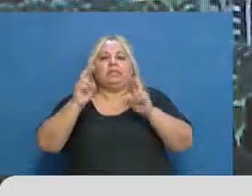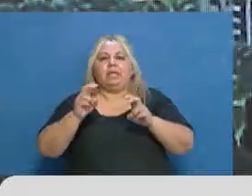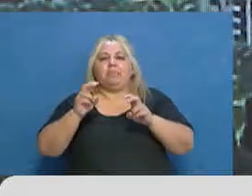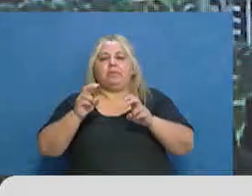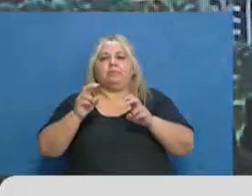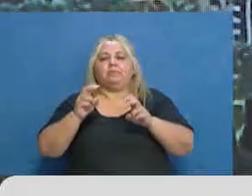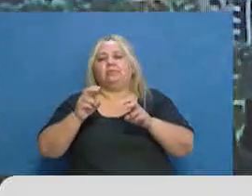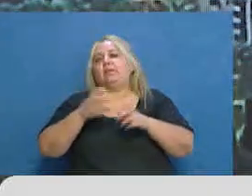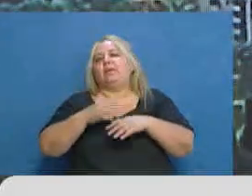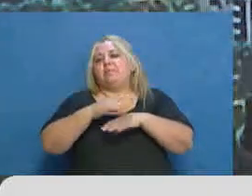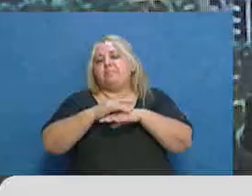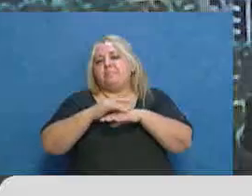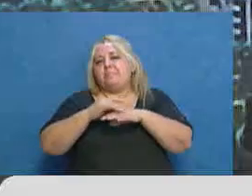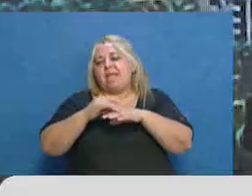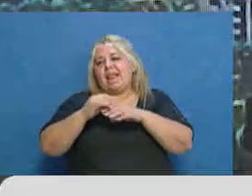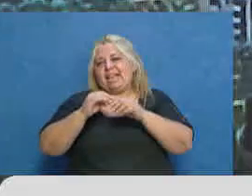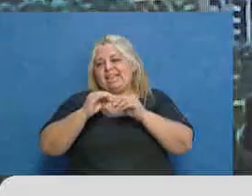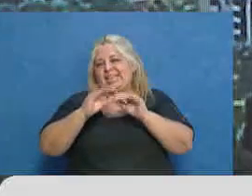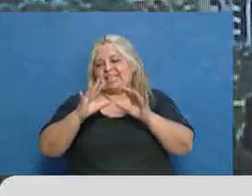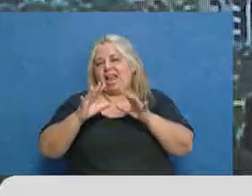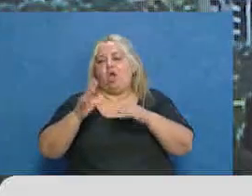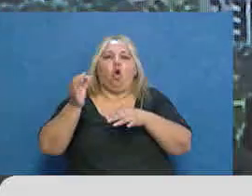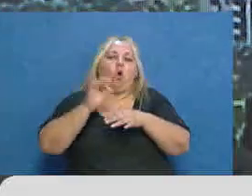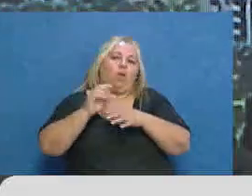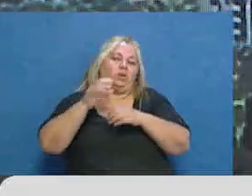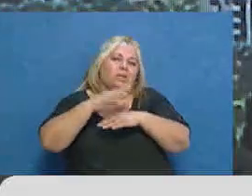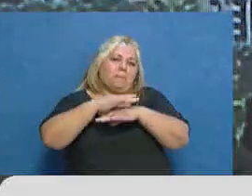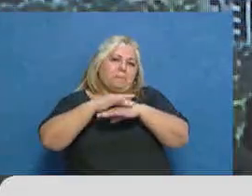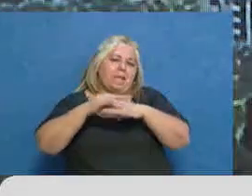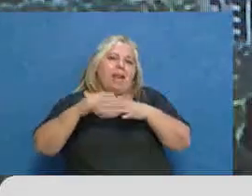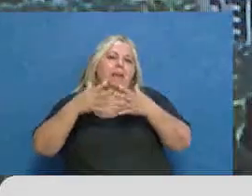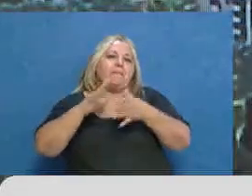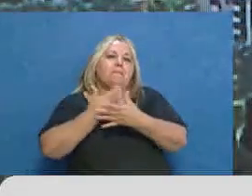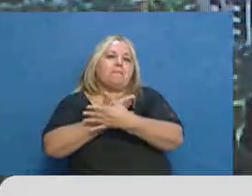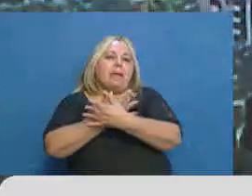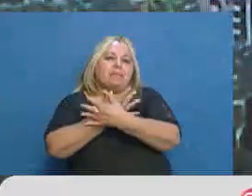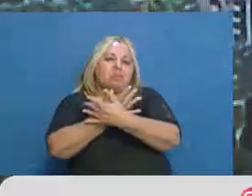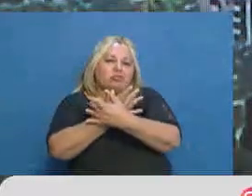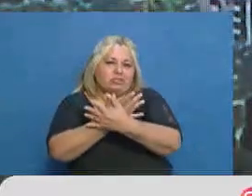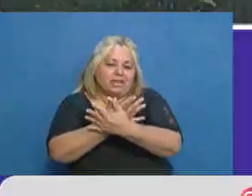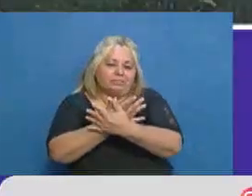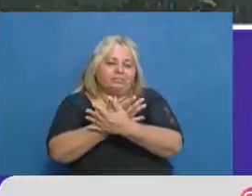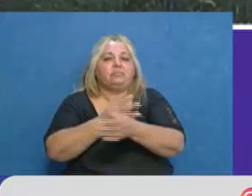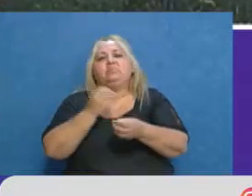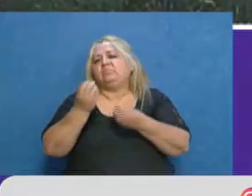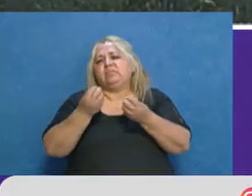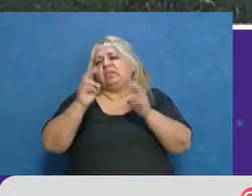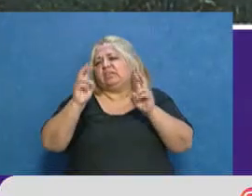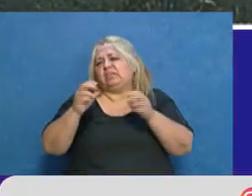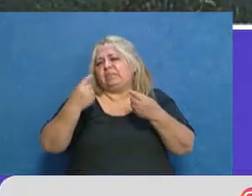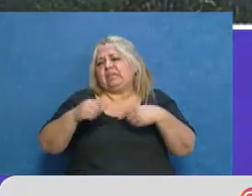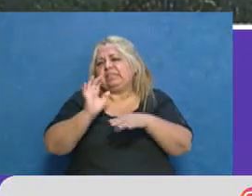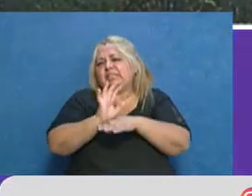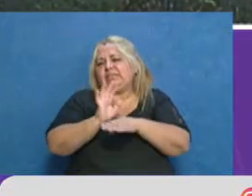piel mariposa. La semana que viene se conmemora justo el Día Internacional. Roxy, ¿de qué se trata esto? ¿Cómo estás? Buenas tardes, bienvenida.